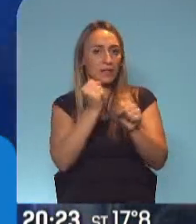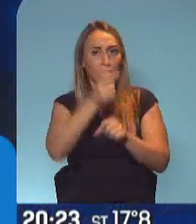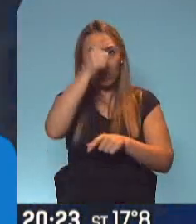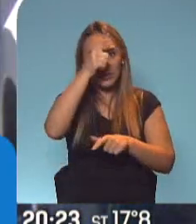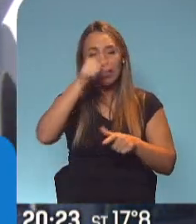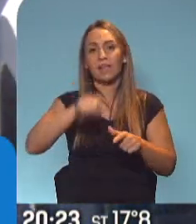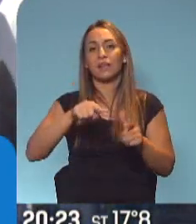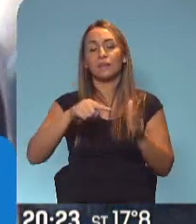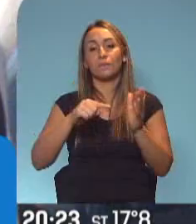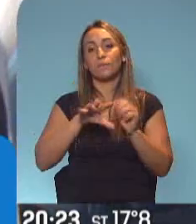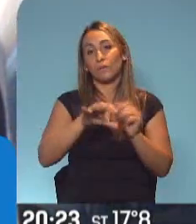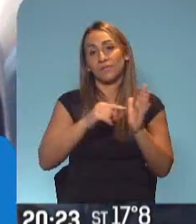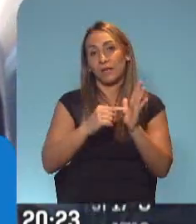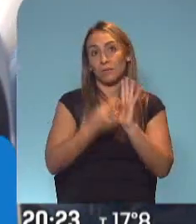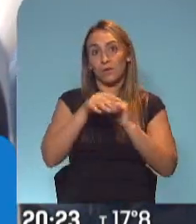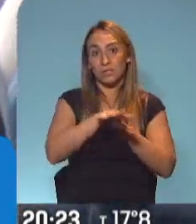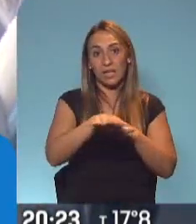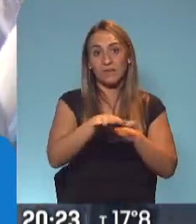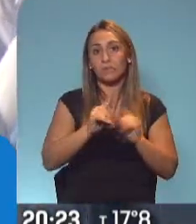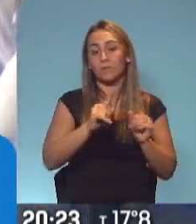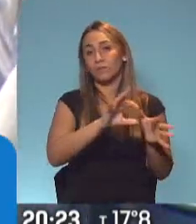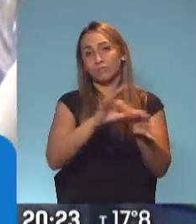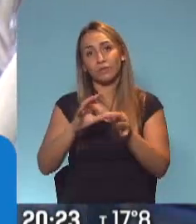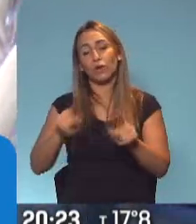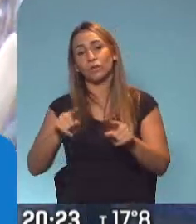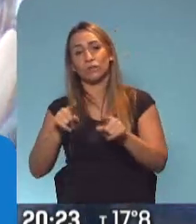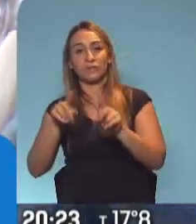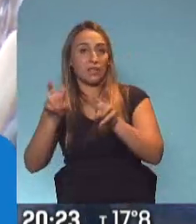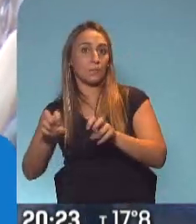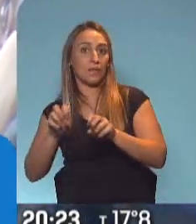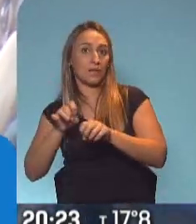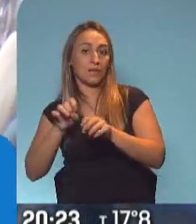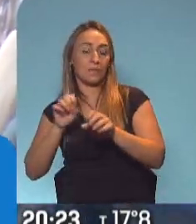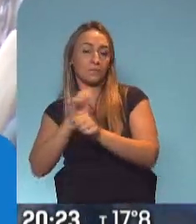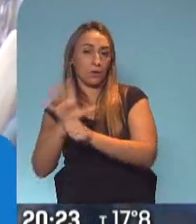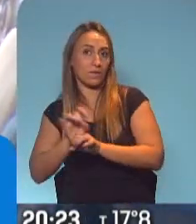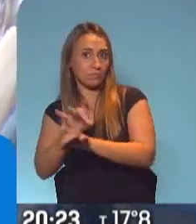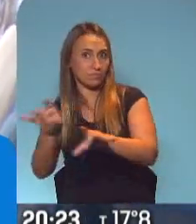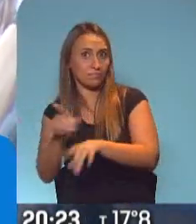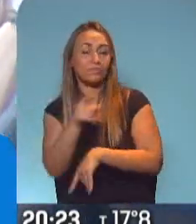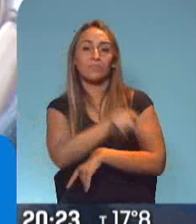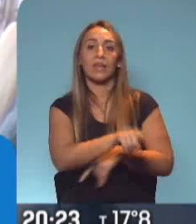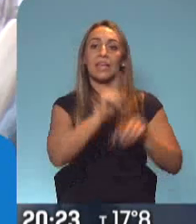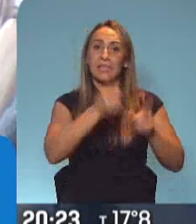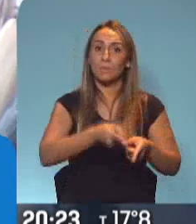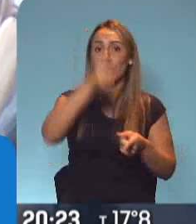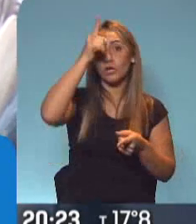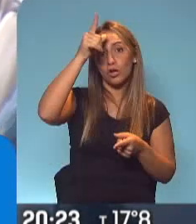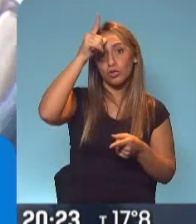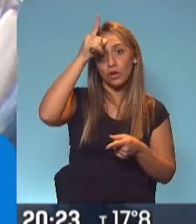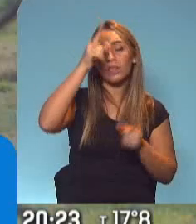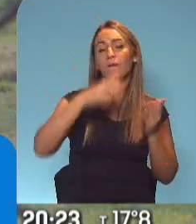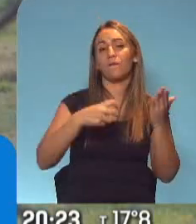función del tema de la pandemia, y también obviamente todo el seguimiento que hacen tanto fiscales